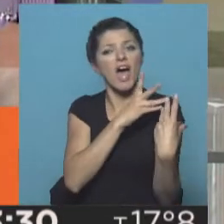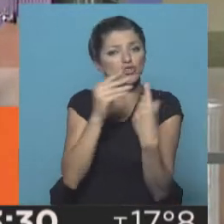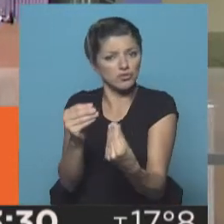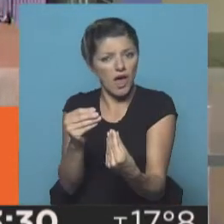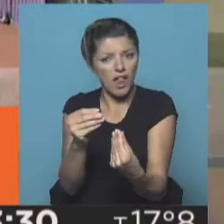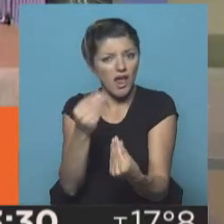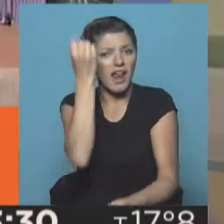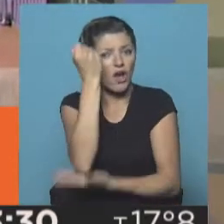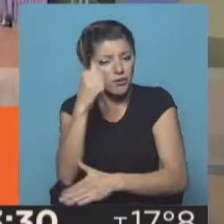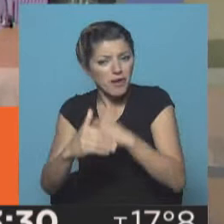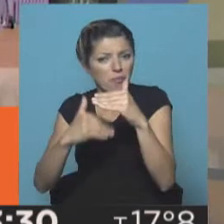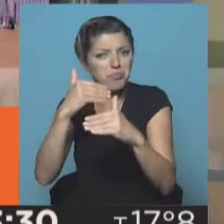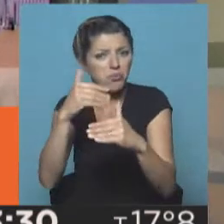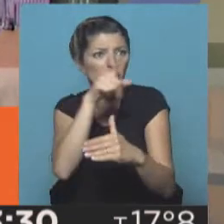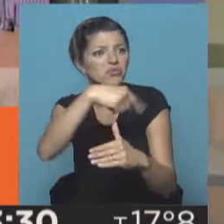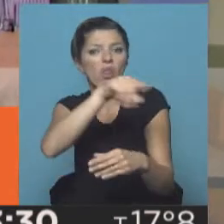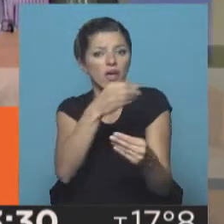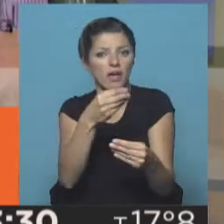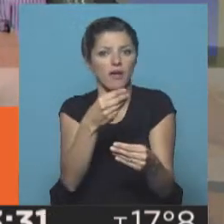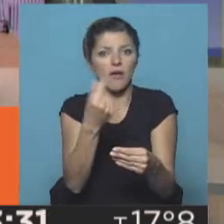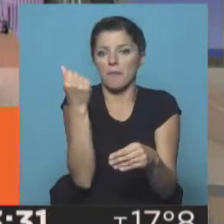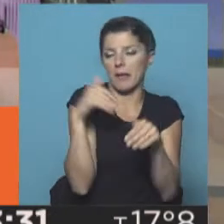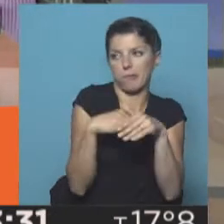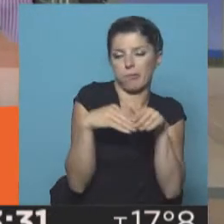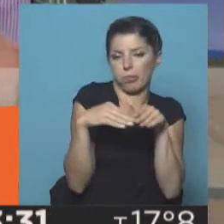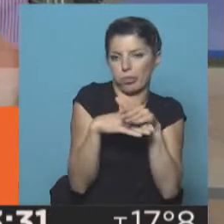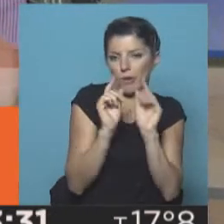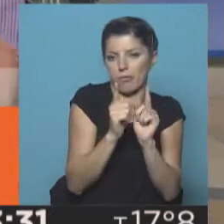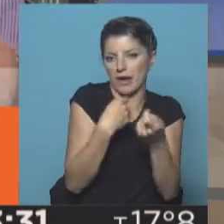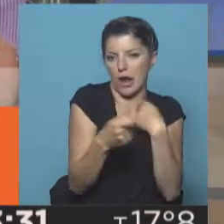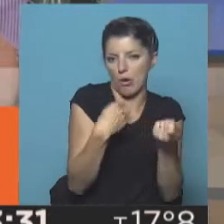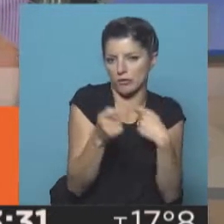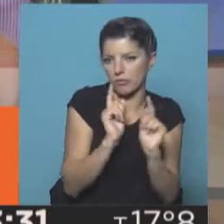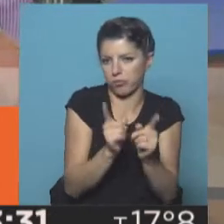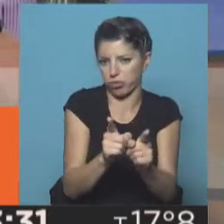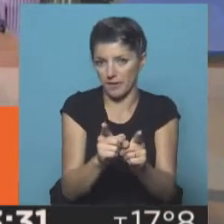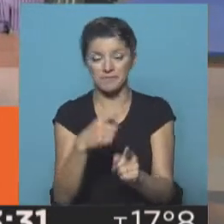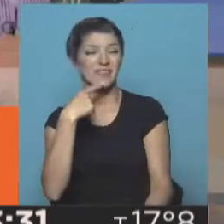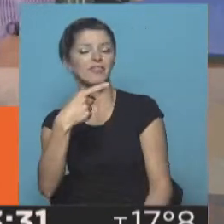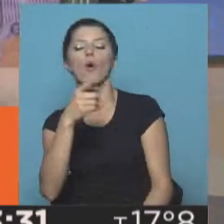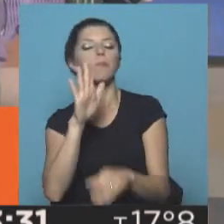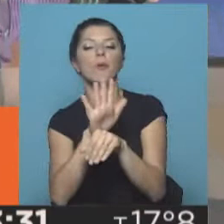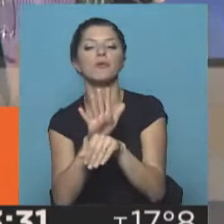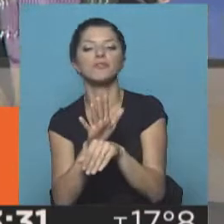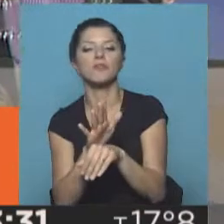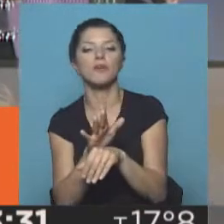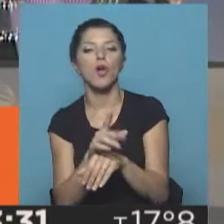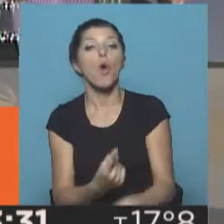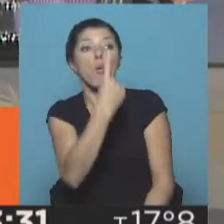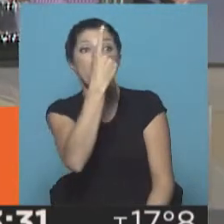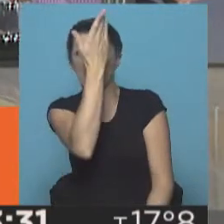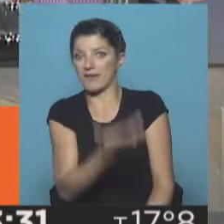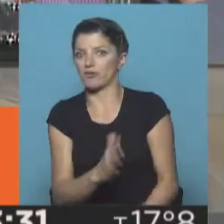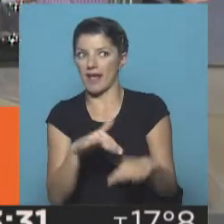la economía, lo que hicieron fue seguir especulando. Ustedes hicieron negocio y lo acusó directamente de ser uno de los beneficiarios